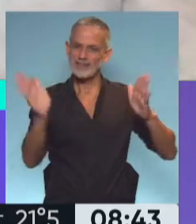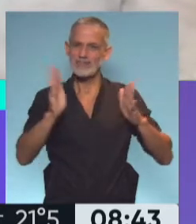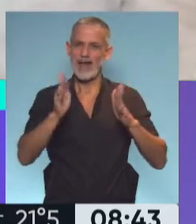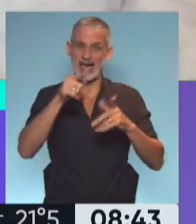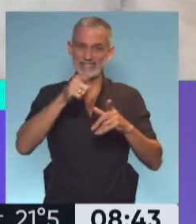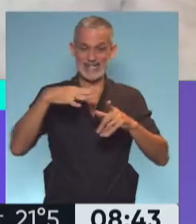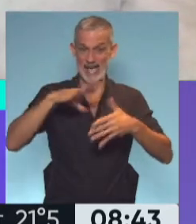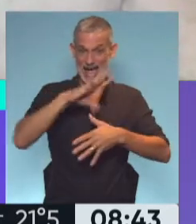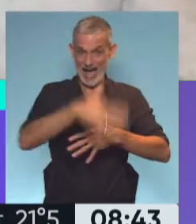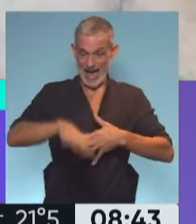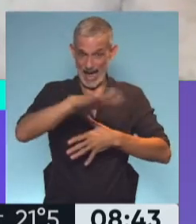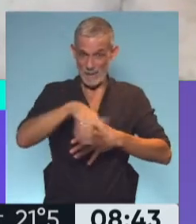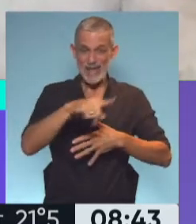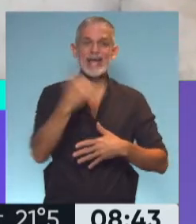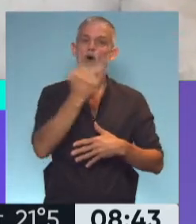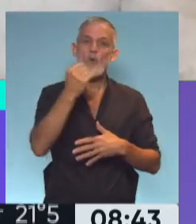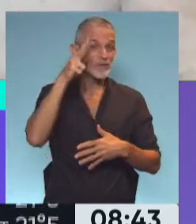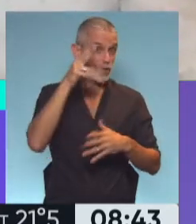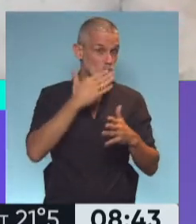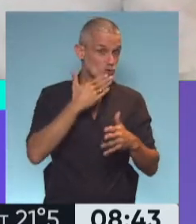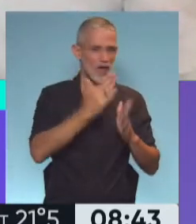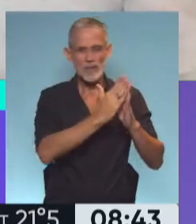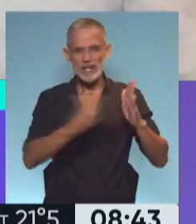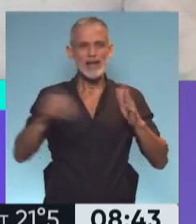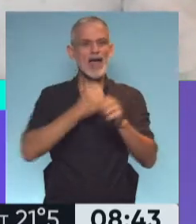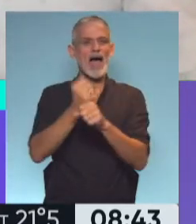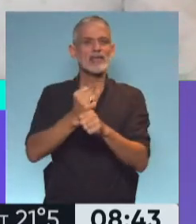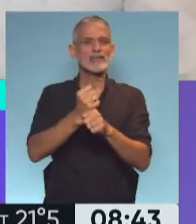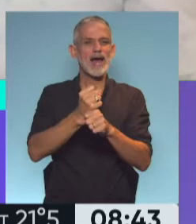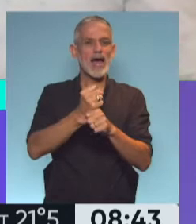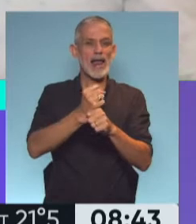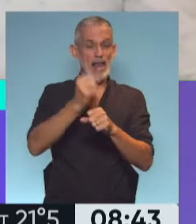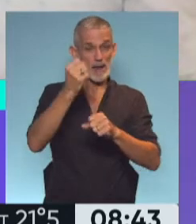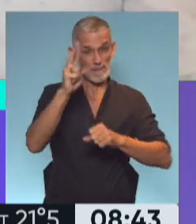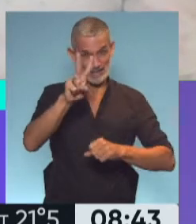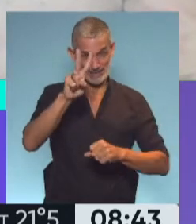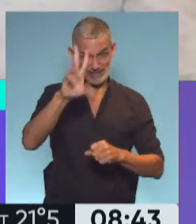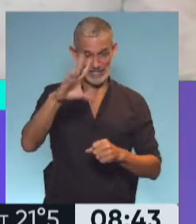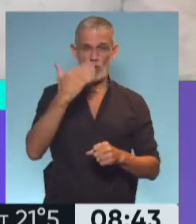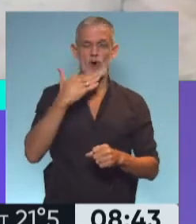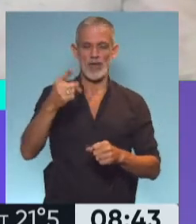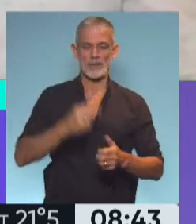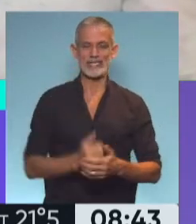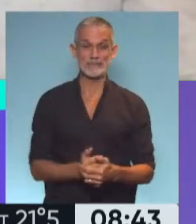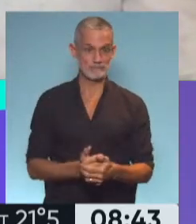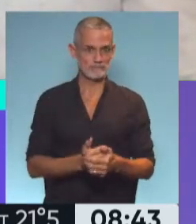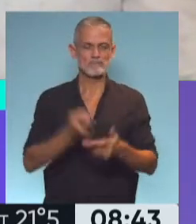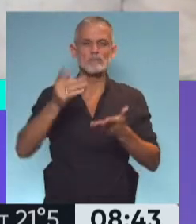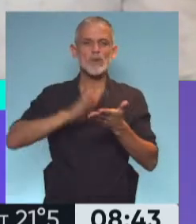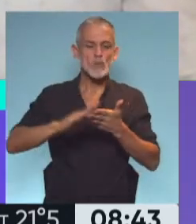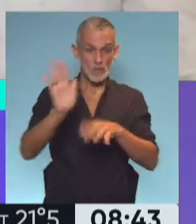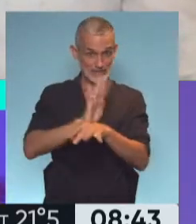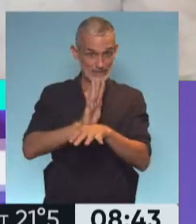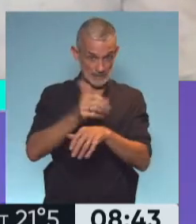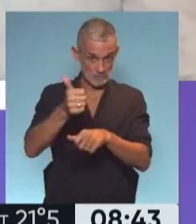en América. Comienza este jueves 8 de abril y va a continuar hasta el próximo 25 de abril. Bien, hablamos de un estreno de cine,